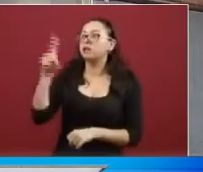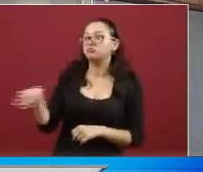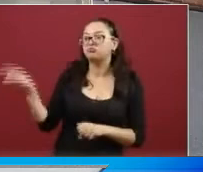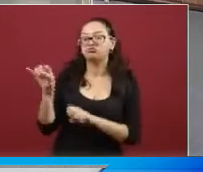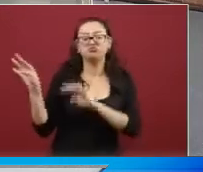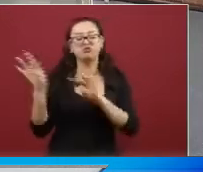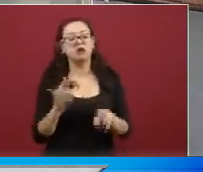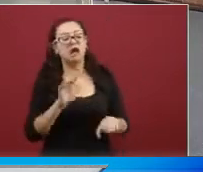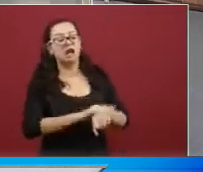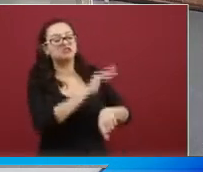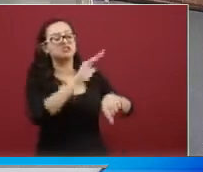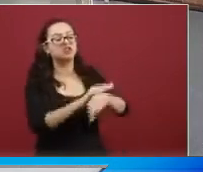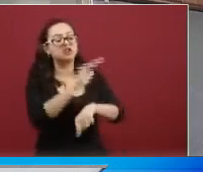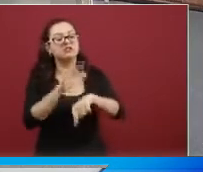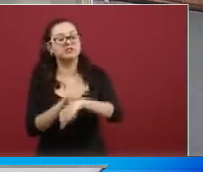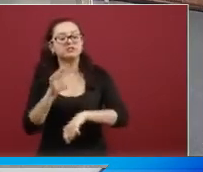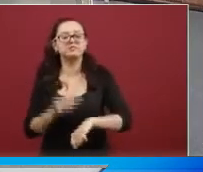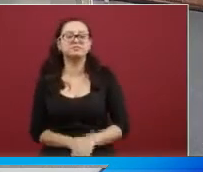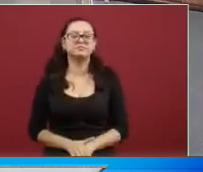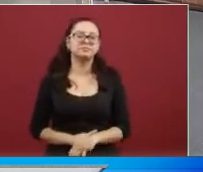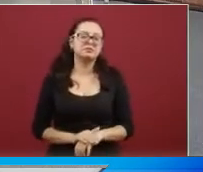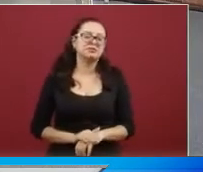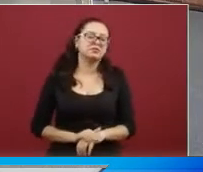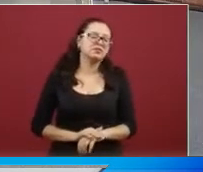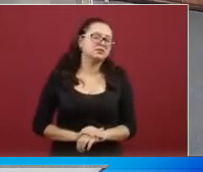no quiero yo